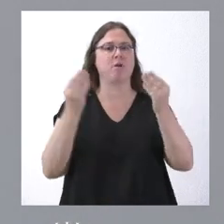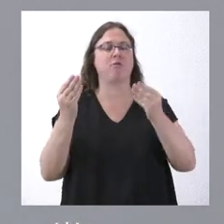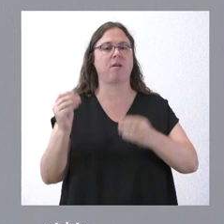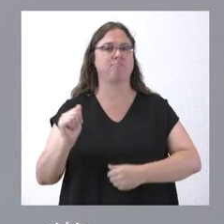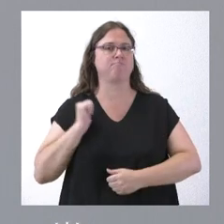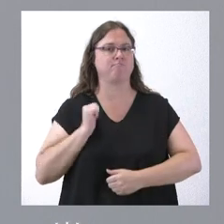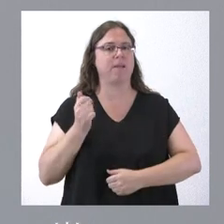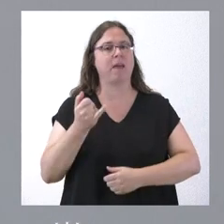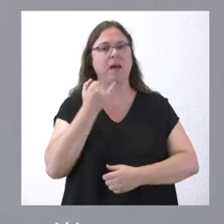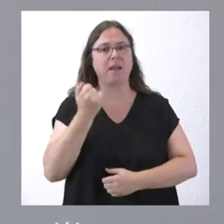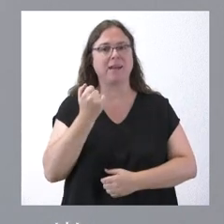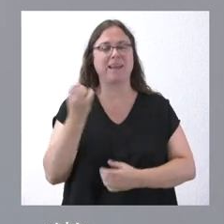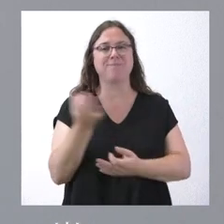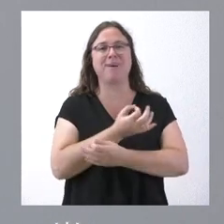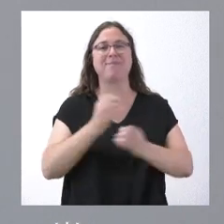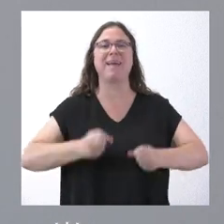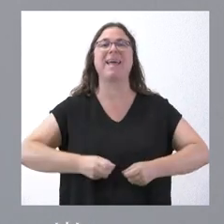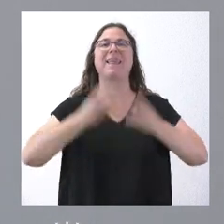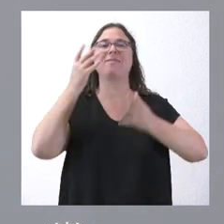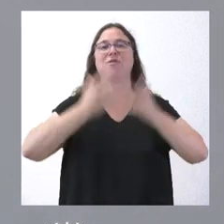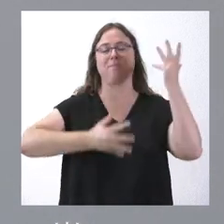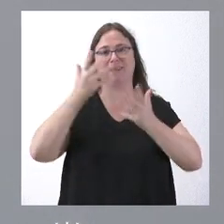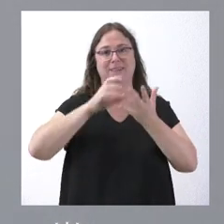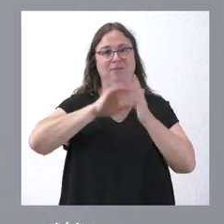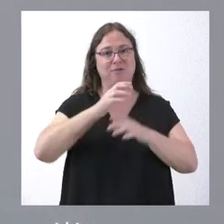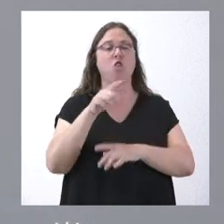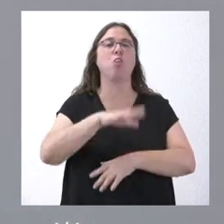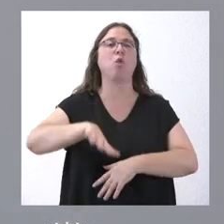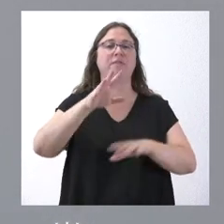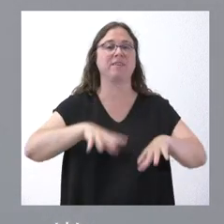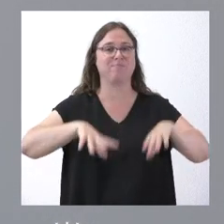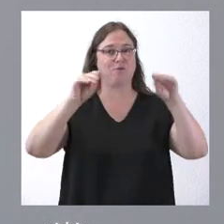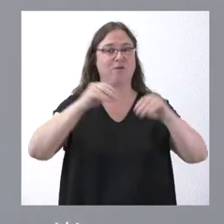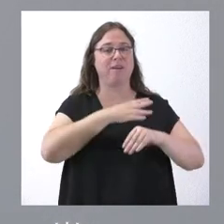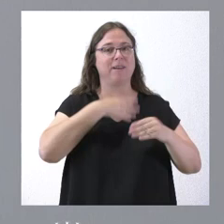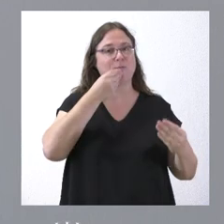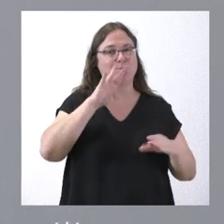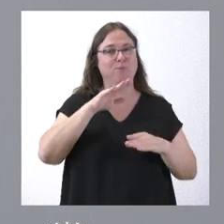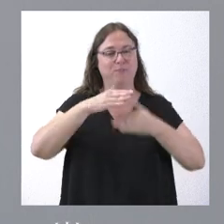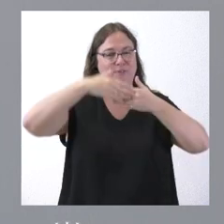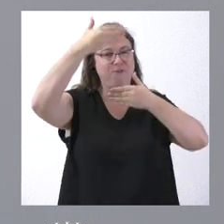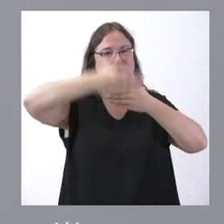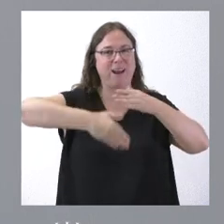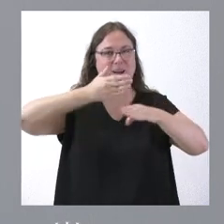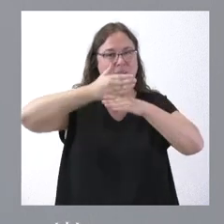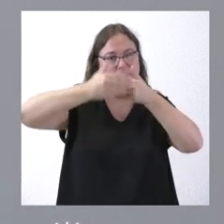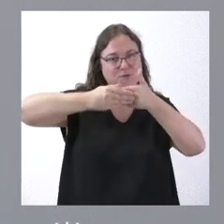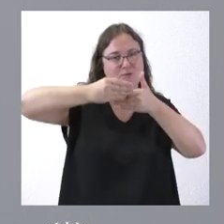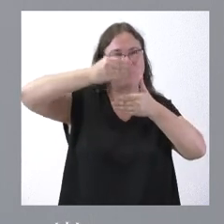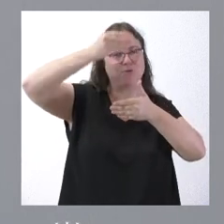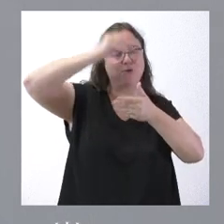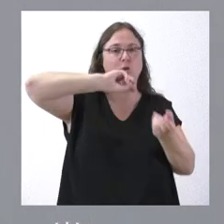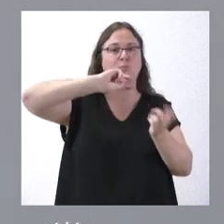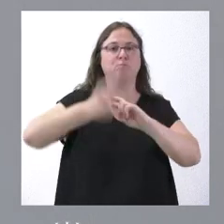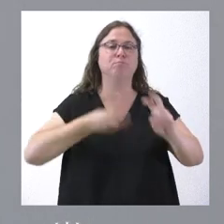edificios administrativos de la Junta de Castilla y León en Burgos. Se pretende sustituir la carpintería exterior, el revestimiento en edificios de